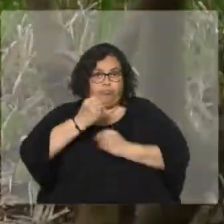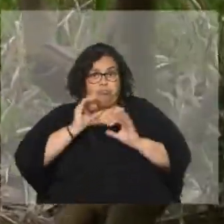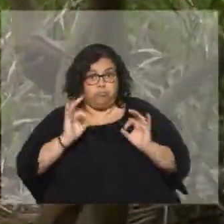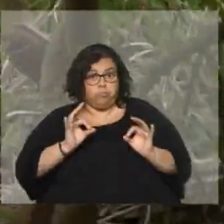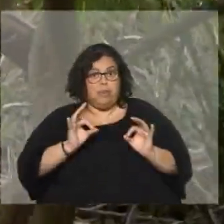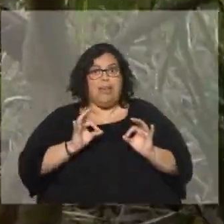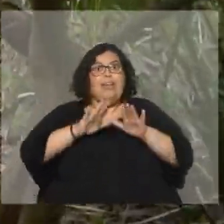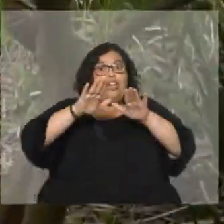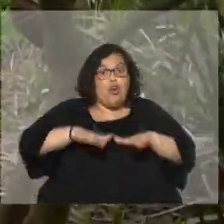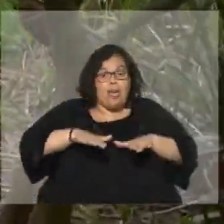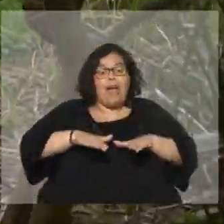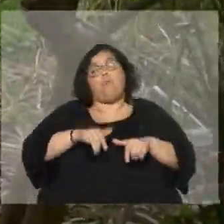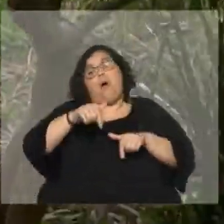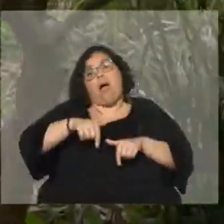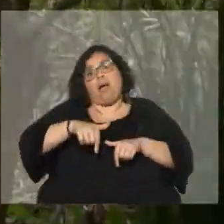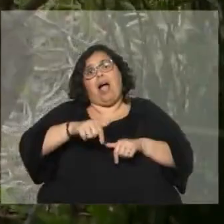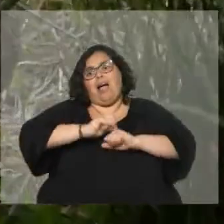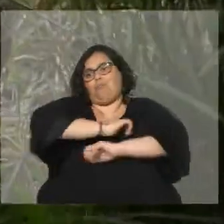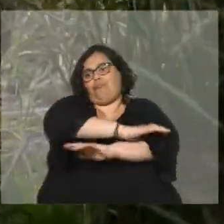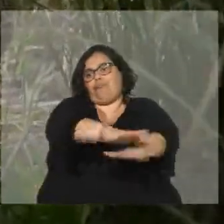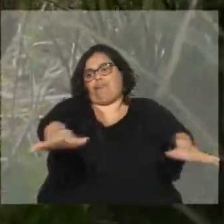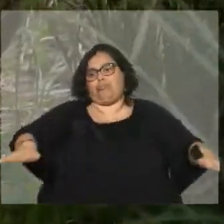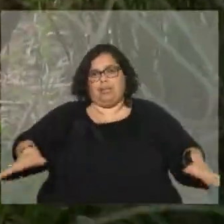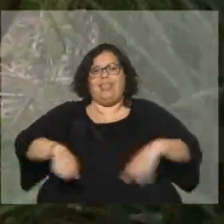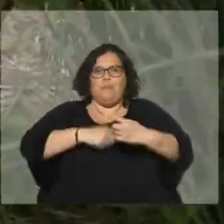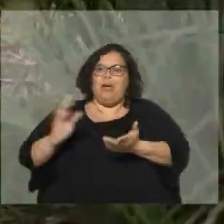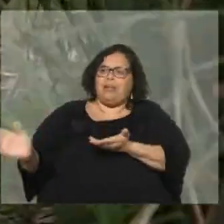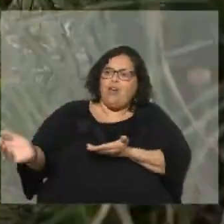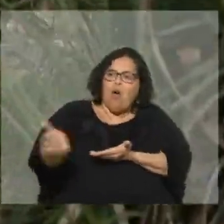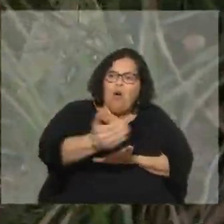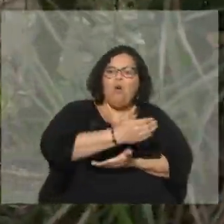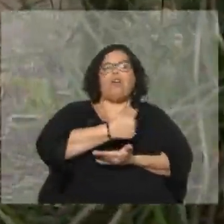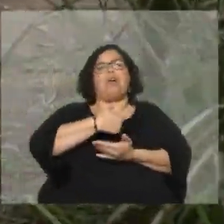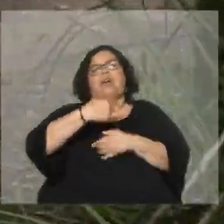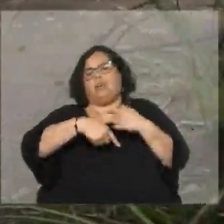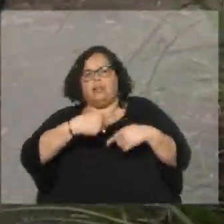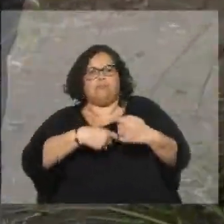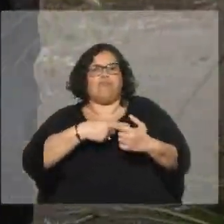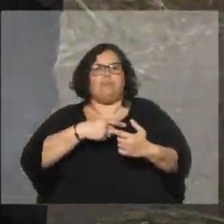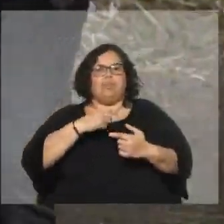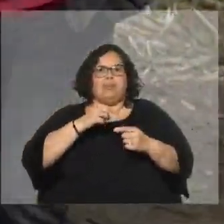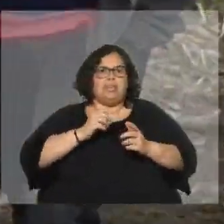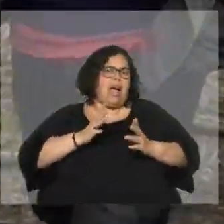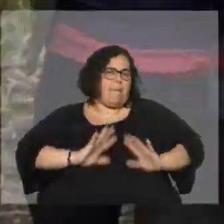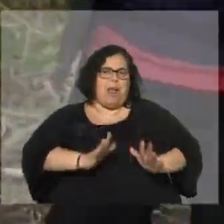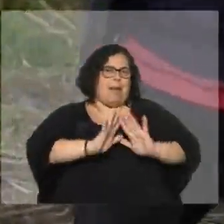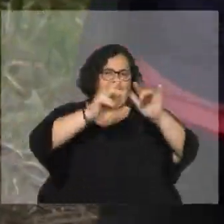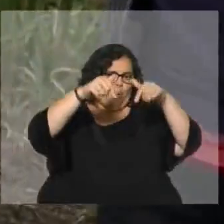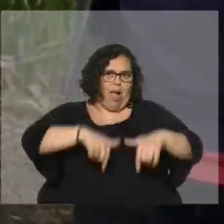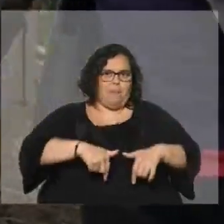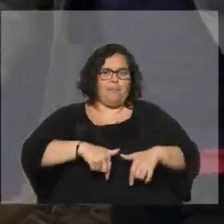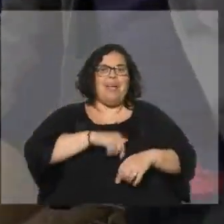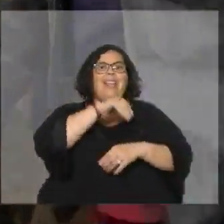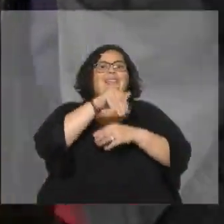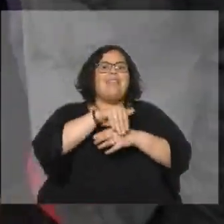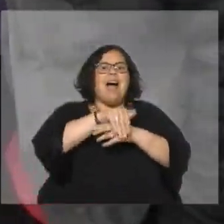quedamos y extendemos al junco que tenemos extendido y eso, lo vamos levantando. Ahí va. Y lo vamos procesando acá, ¿no? Para llevarlo. Ya de tarde no salen de